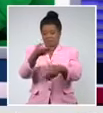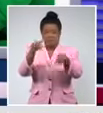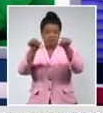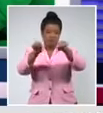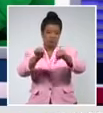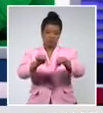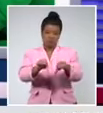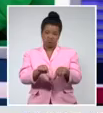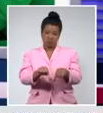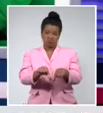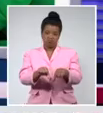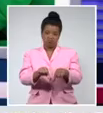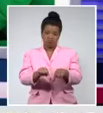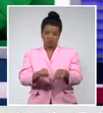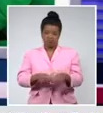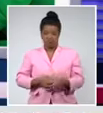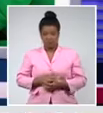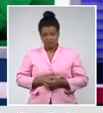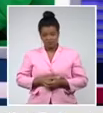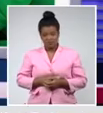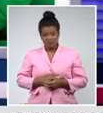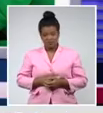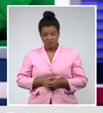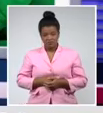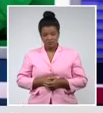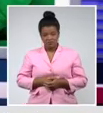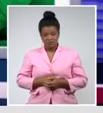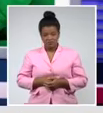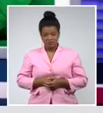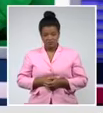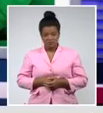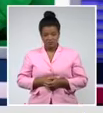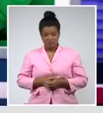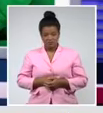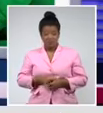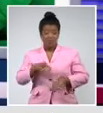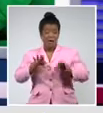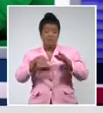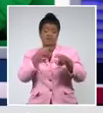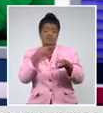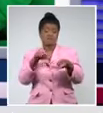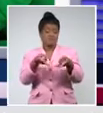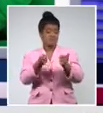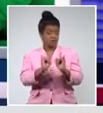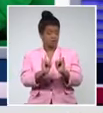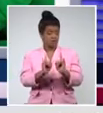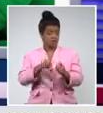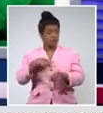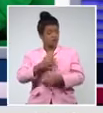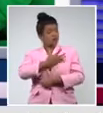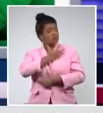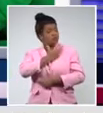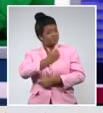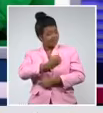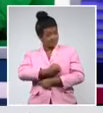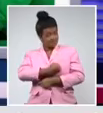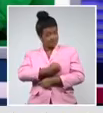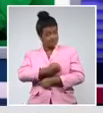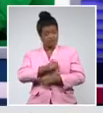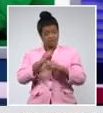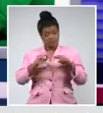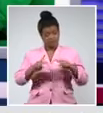tórpida de la enfermedad que en ocasiones termina con el fallecimiento. Lo lamentamos mucho y reiteramos nuestras